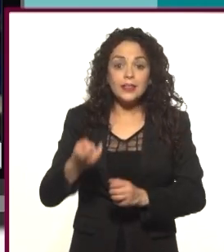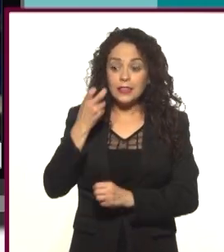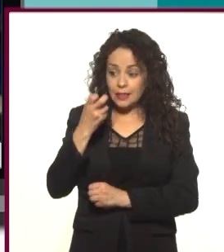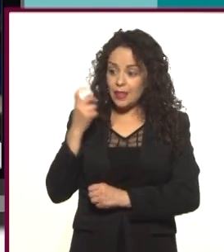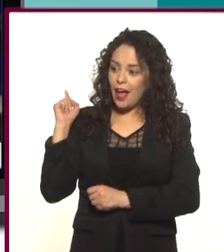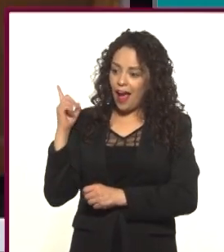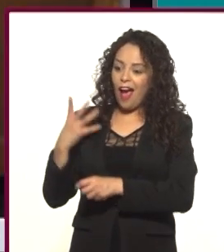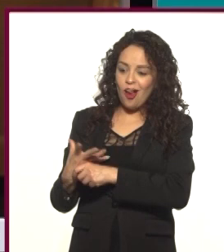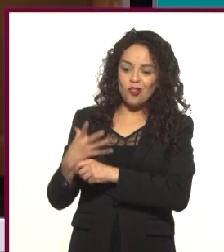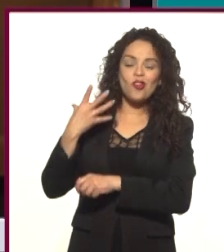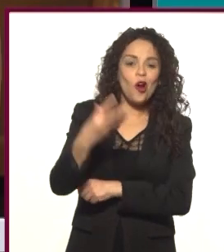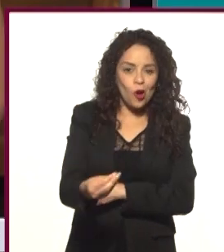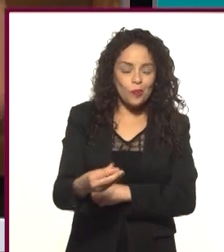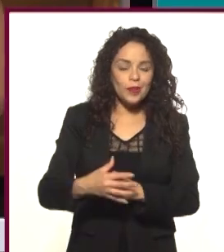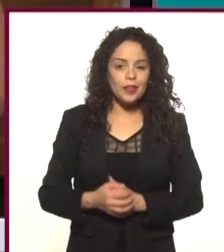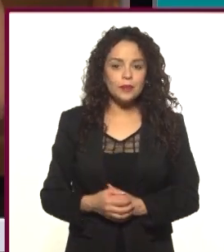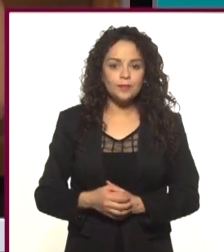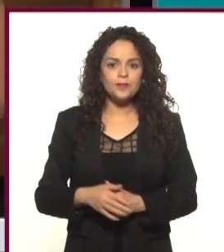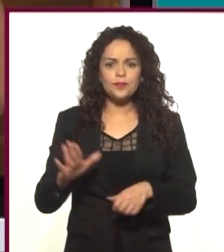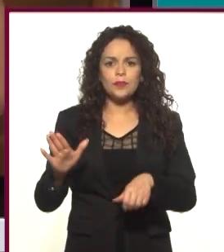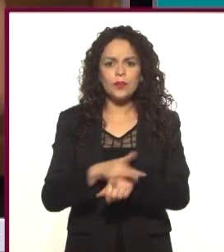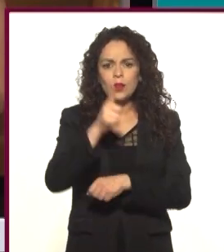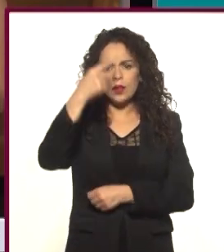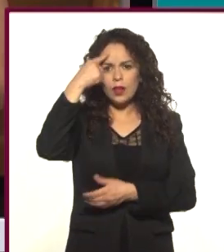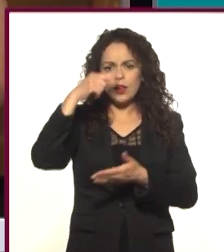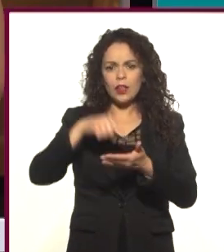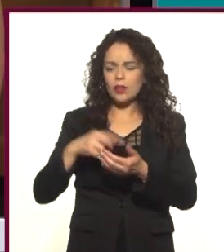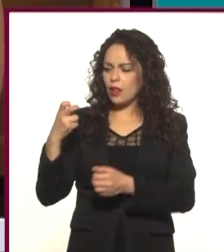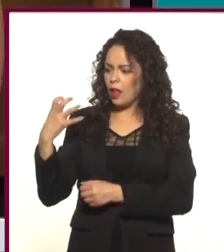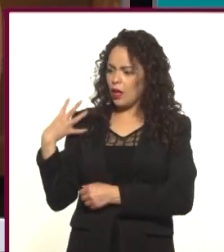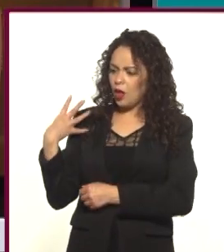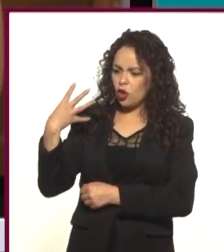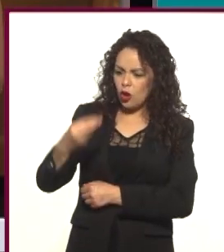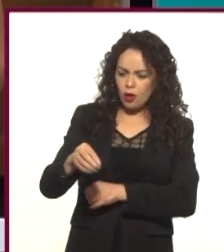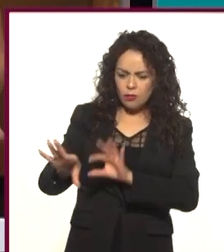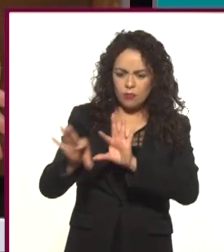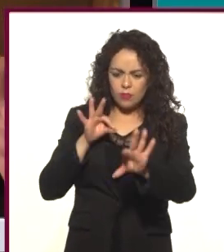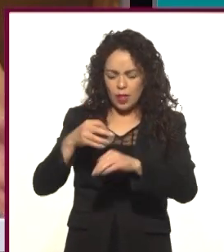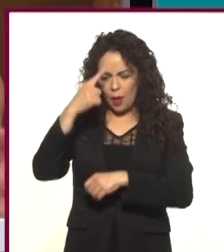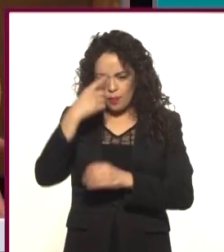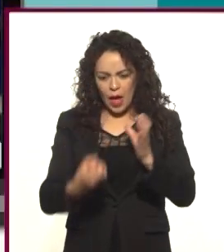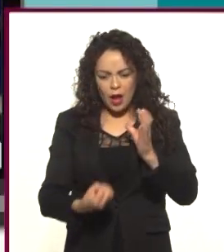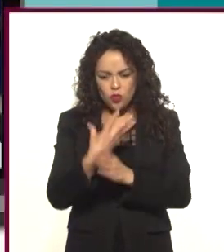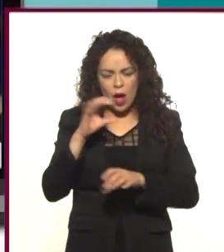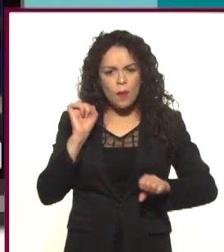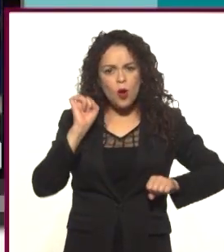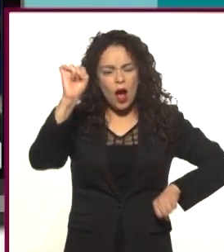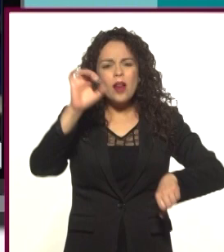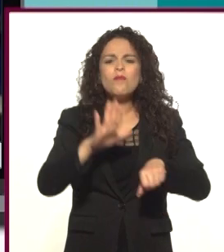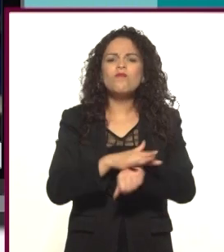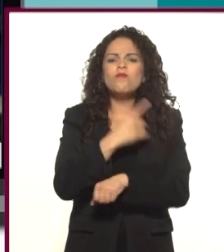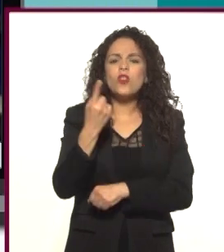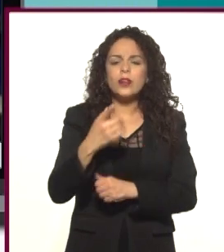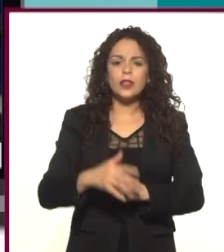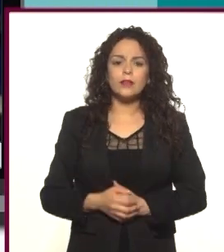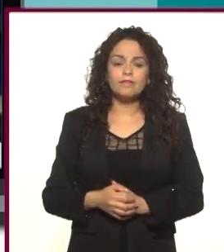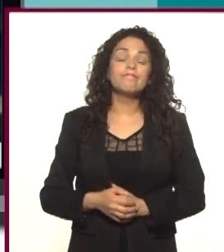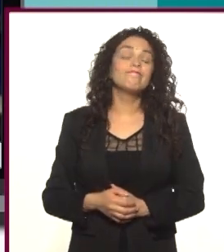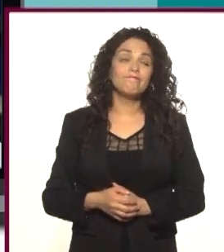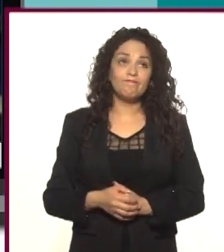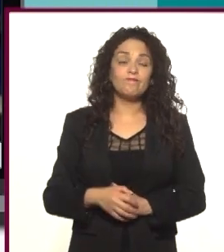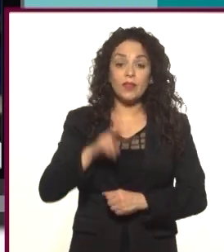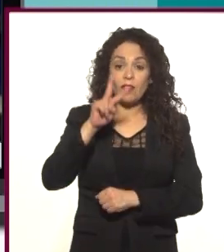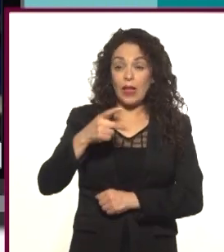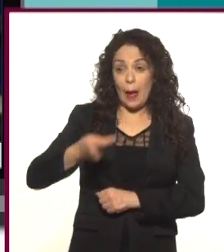una extensión directa. ¿Por qué crees que se toman elementos de la mitología para crear estos nuevos héroes? Creo que hay que aclarar que esto fue de